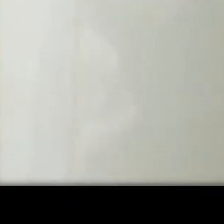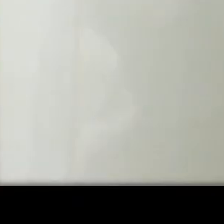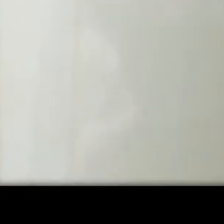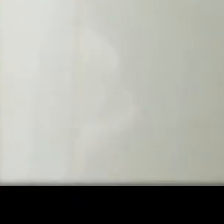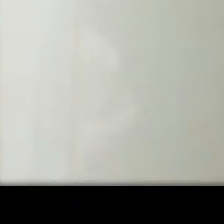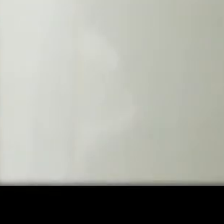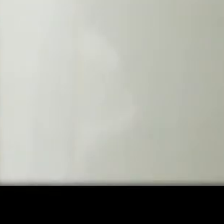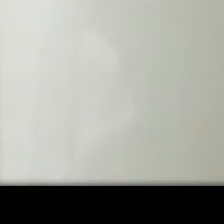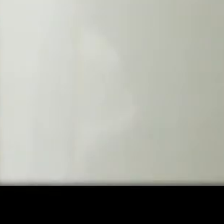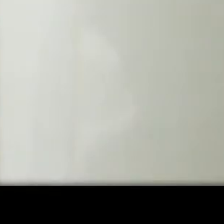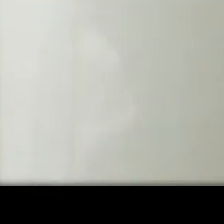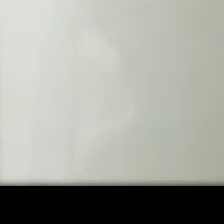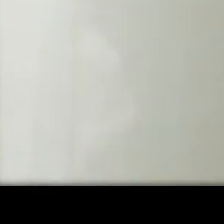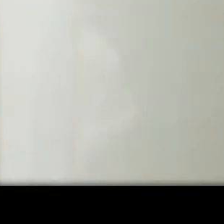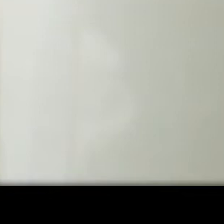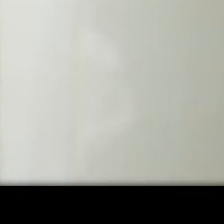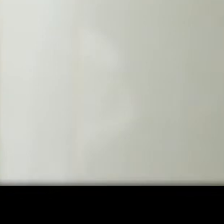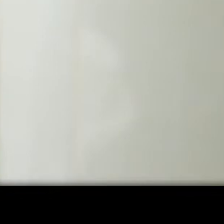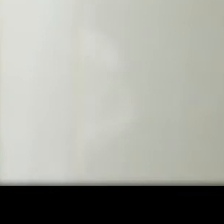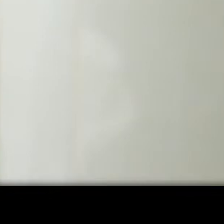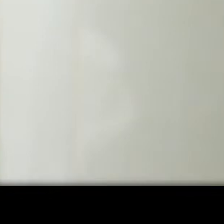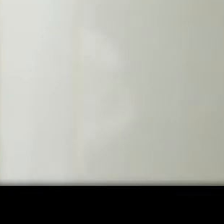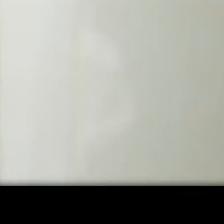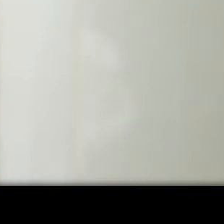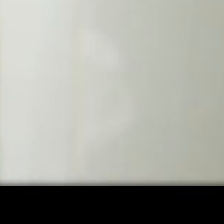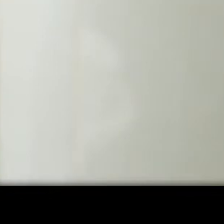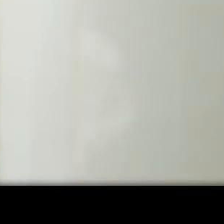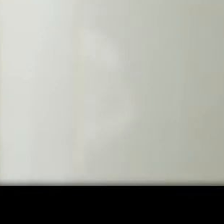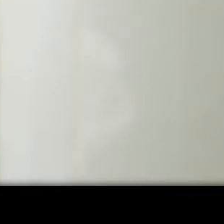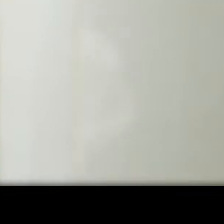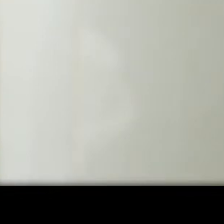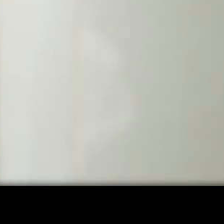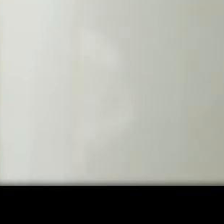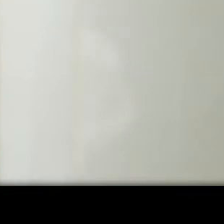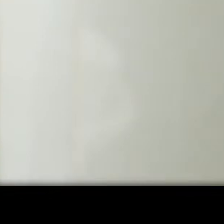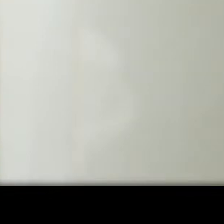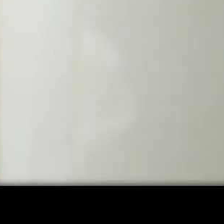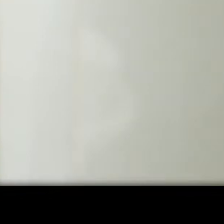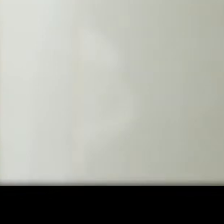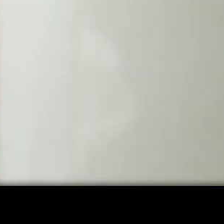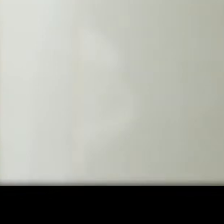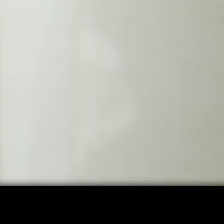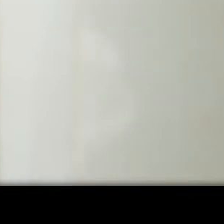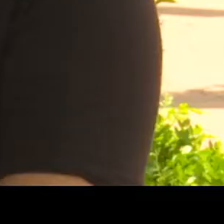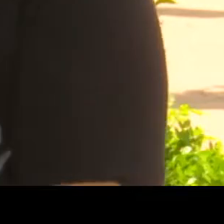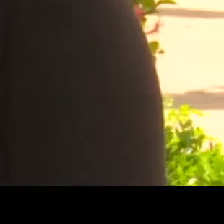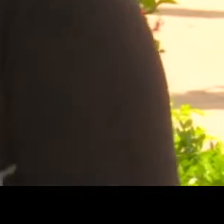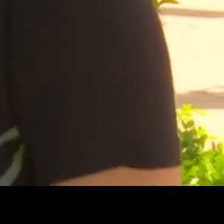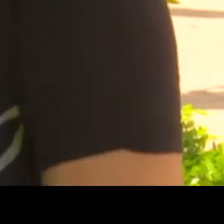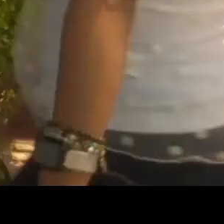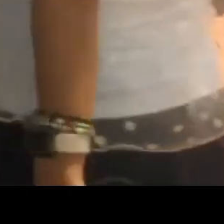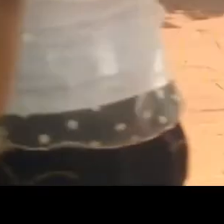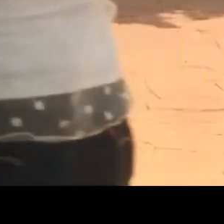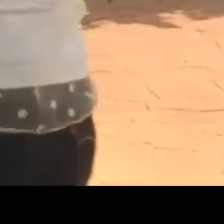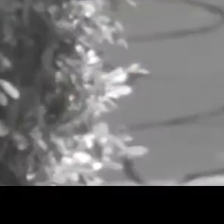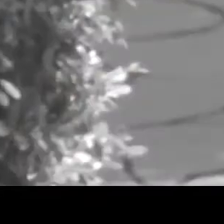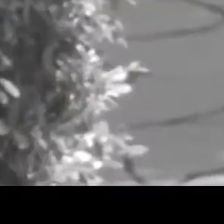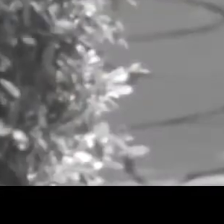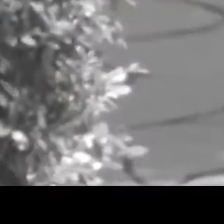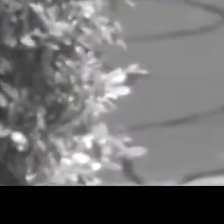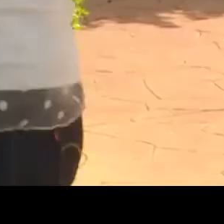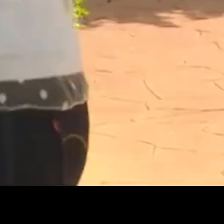lavarnos las manos previenen múltiples enfermedades como la transmitida por el coronavirus las enfermedades